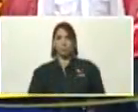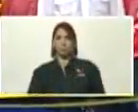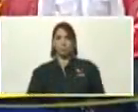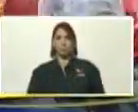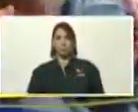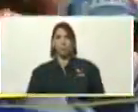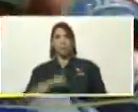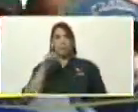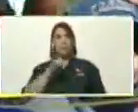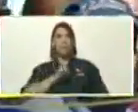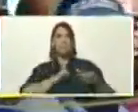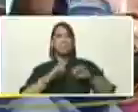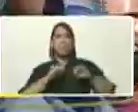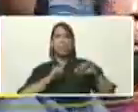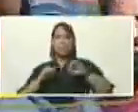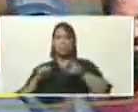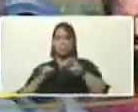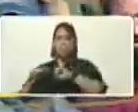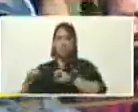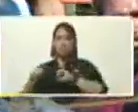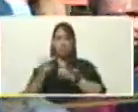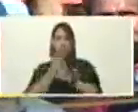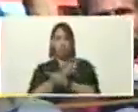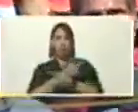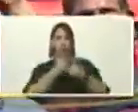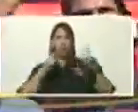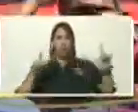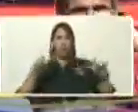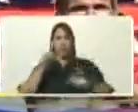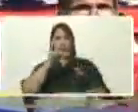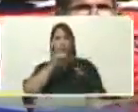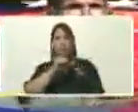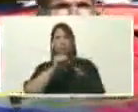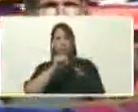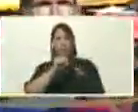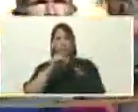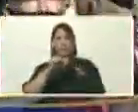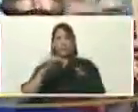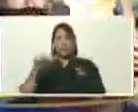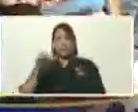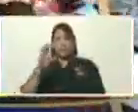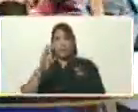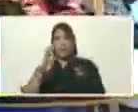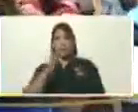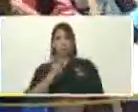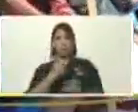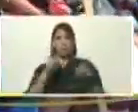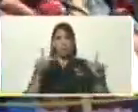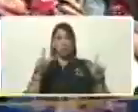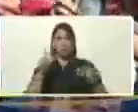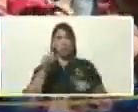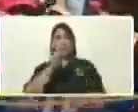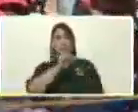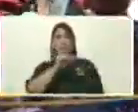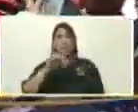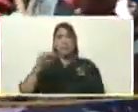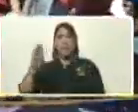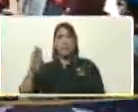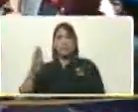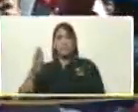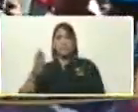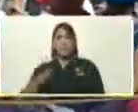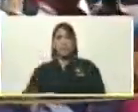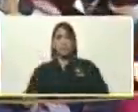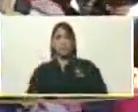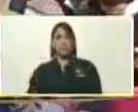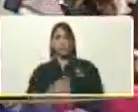Por allá está el Movimiento por la Libertad de Alex Saab. ¡Free Alex Saab! ¡Free Alex Saab! ¡Gritemos al